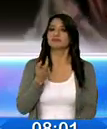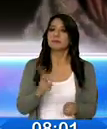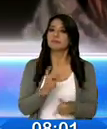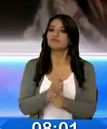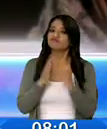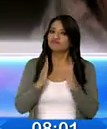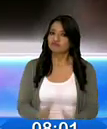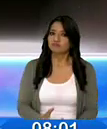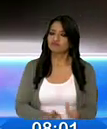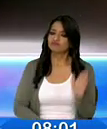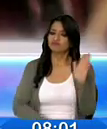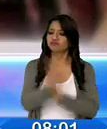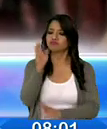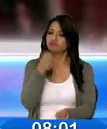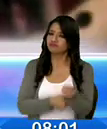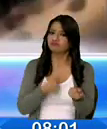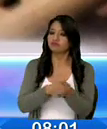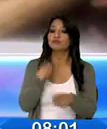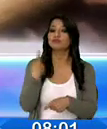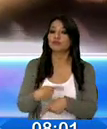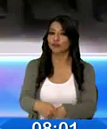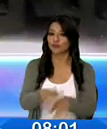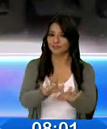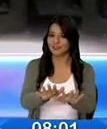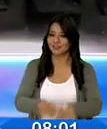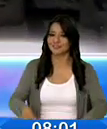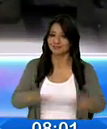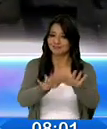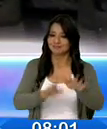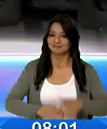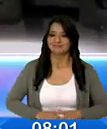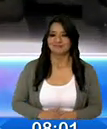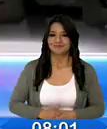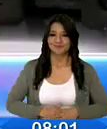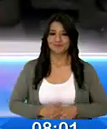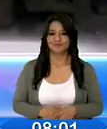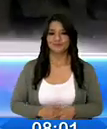trabajadores sacan adelante día a día a este territorio andino.